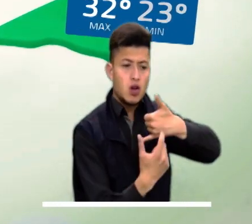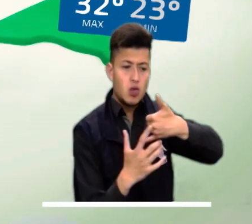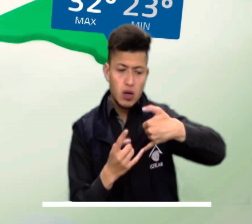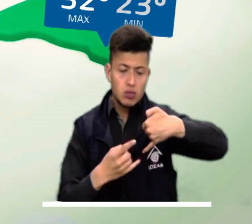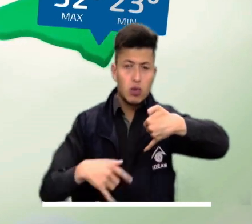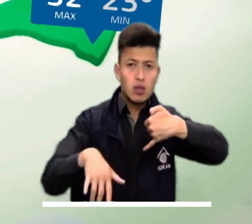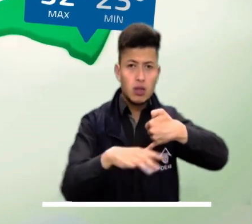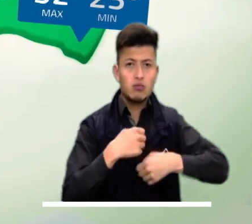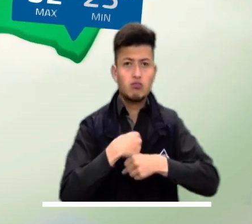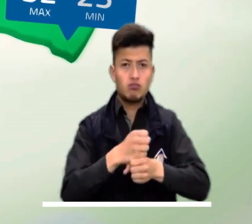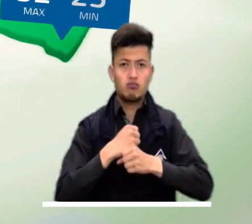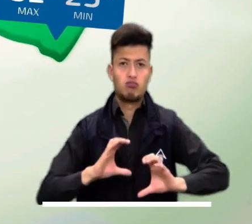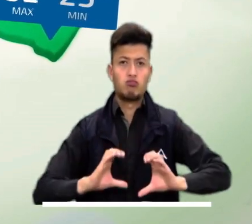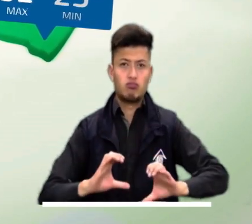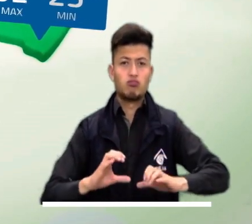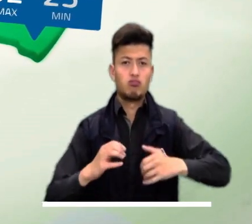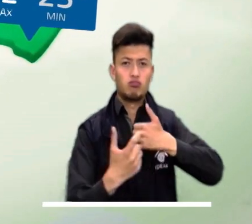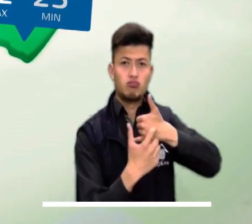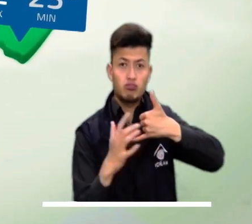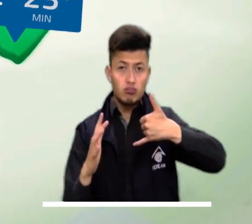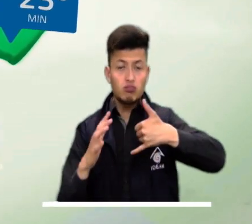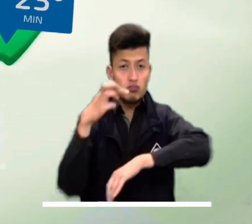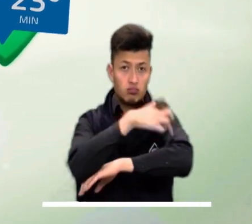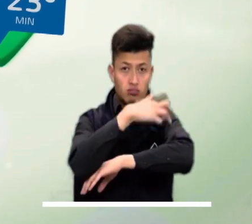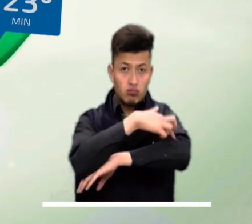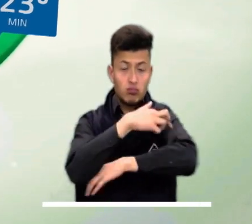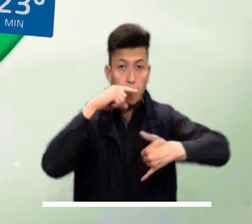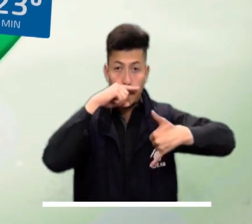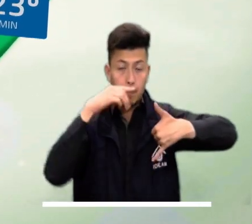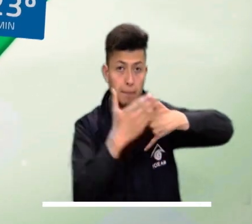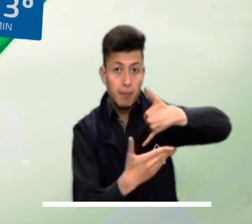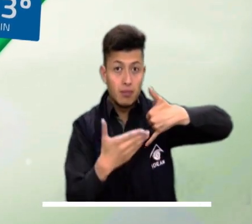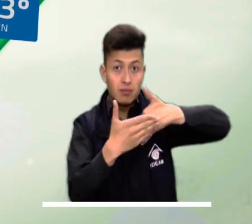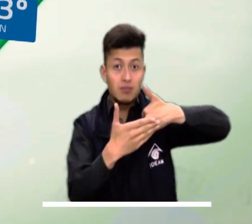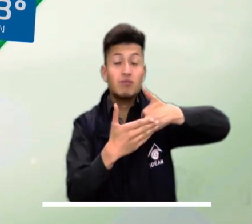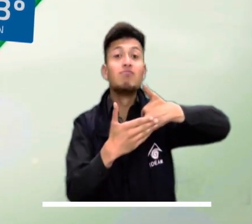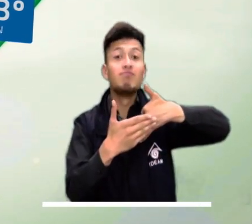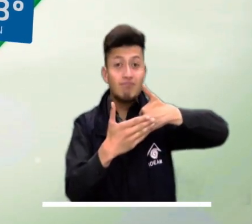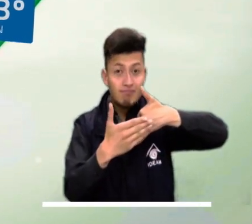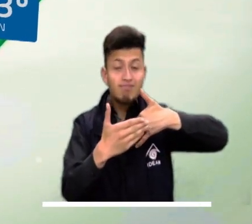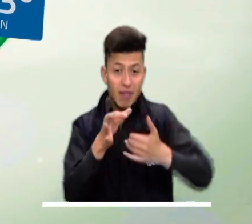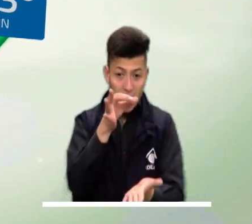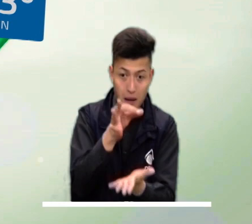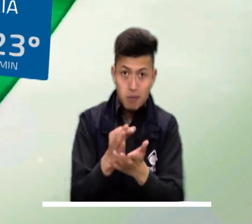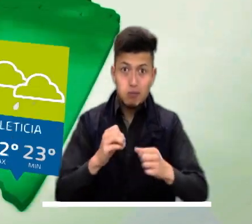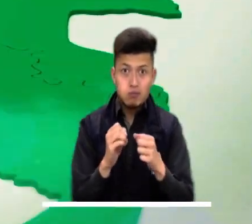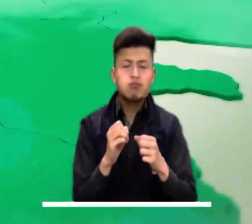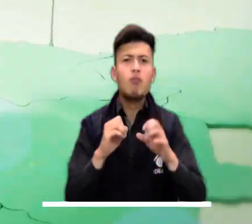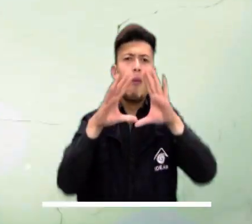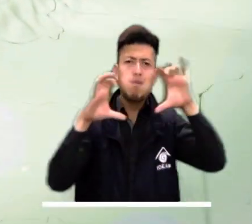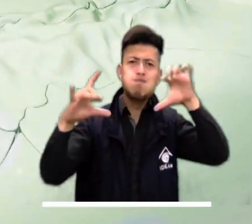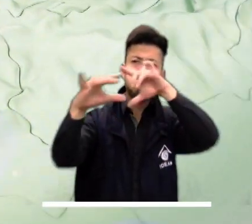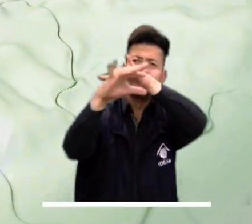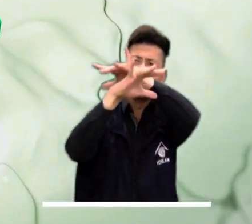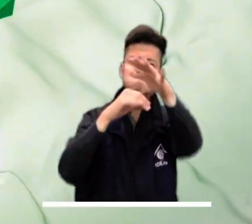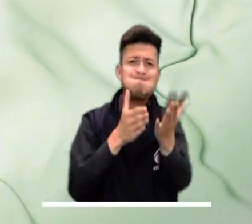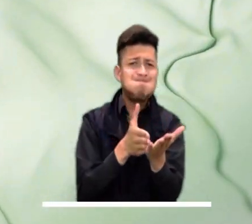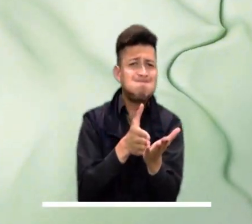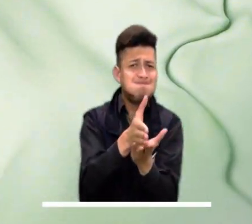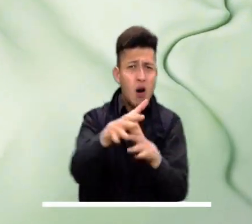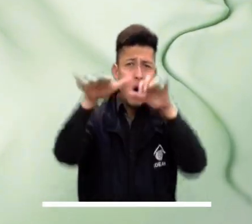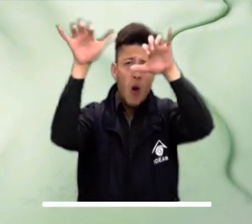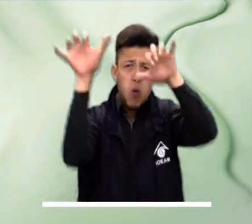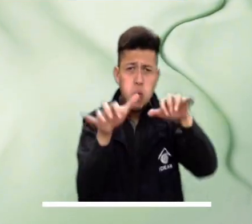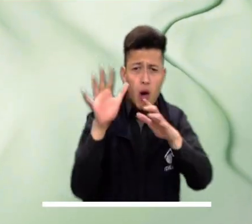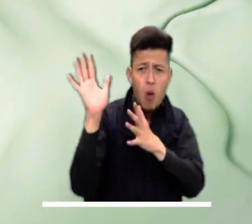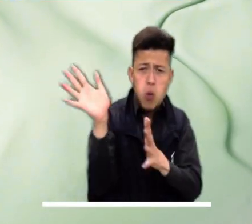de intensidad variada en sectores de Guainía, Paupés, Caquetá, Guaviare, Putumayo y Amazonas. La capital del país